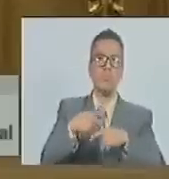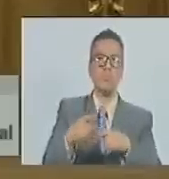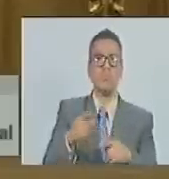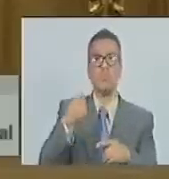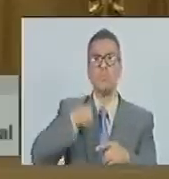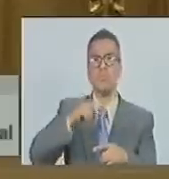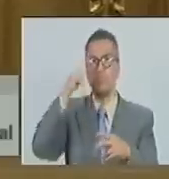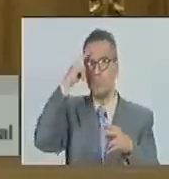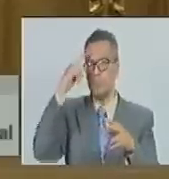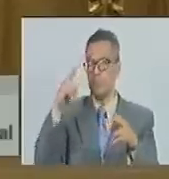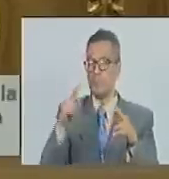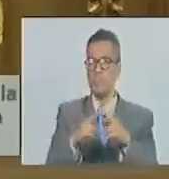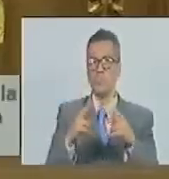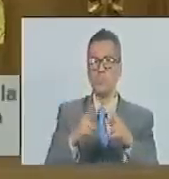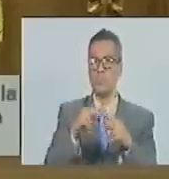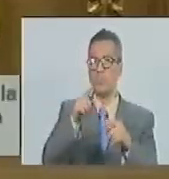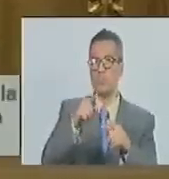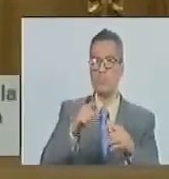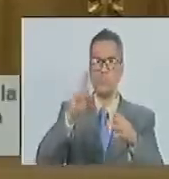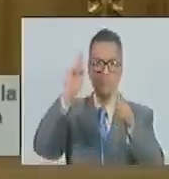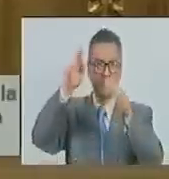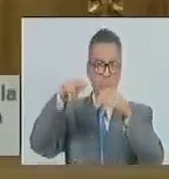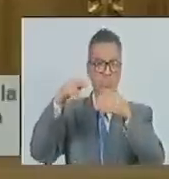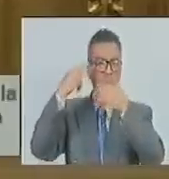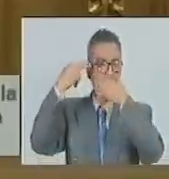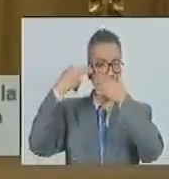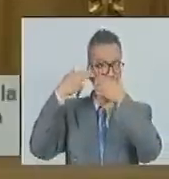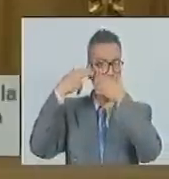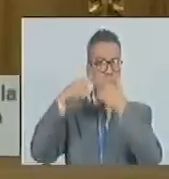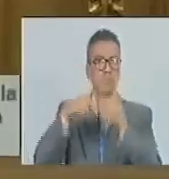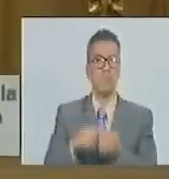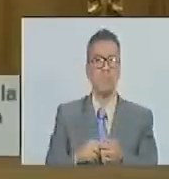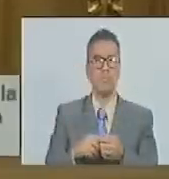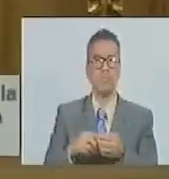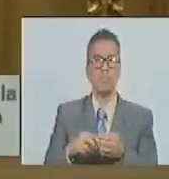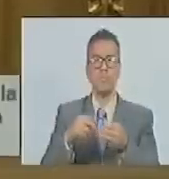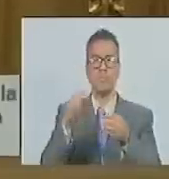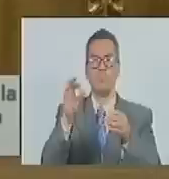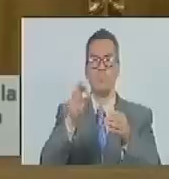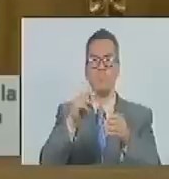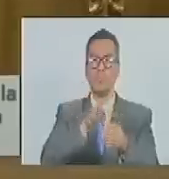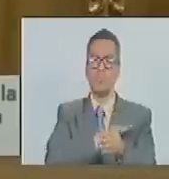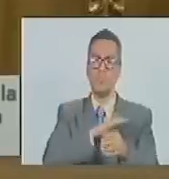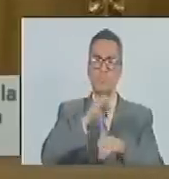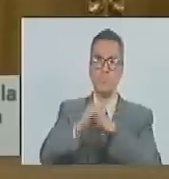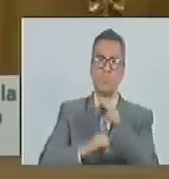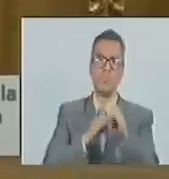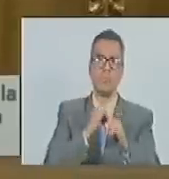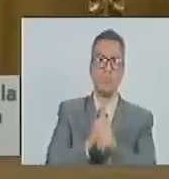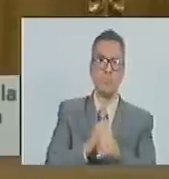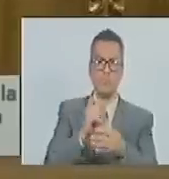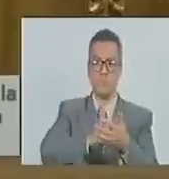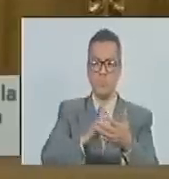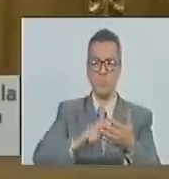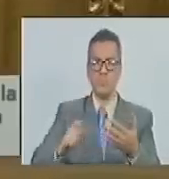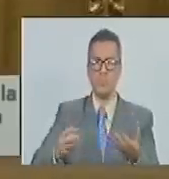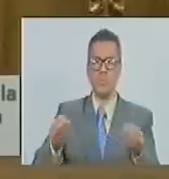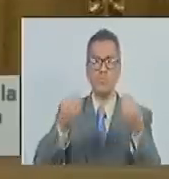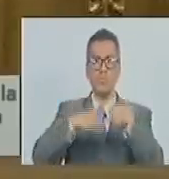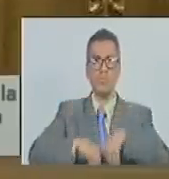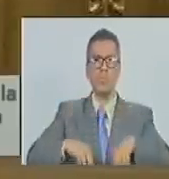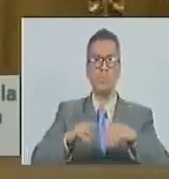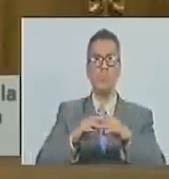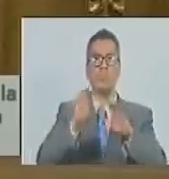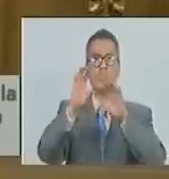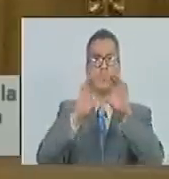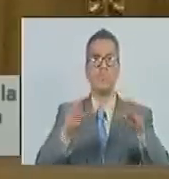un desconocimiento con este secuestro del derecho internacional y de la Carta de Naciones Unidas, que establece